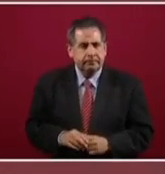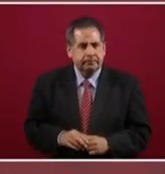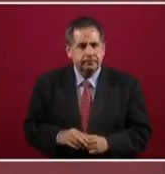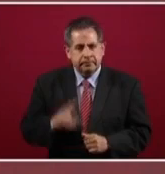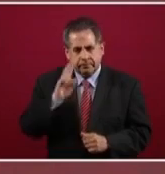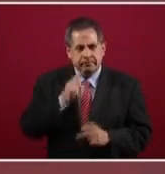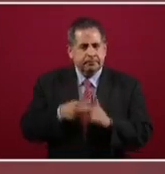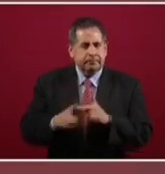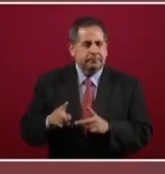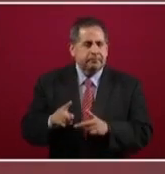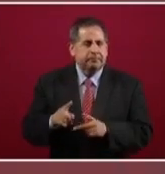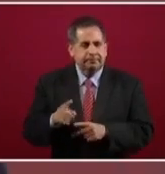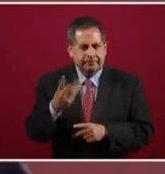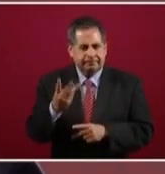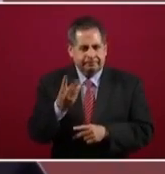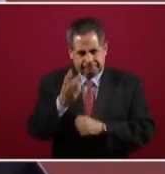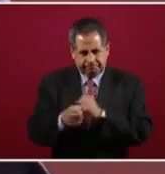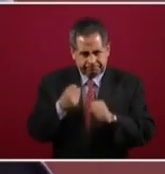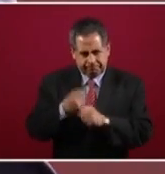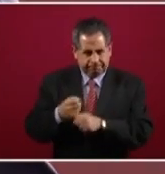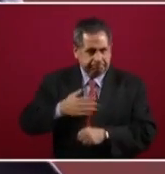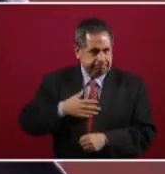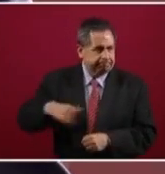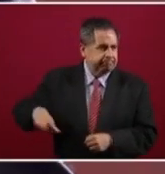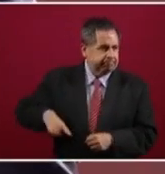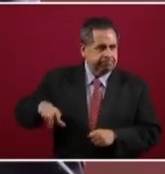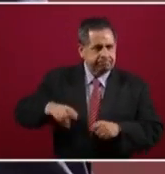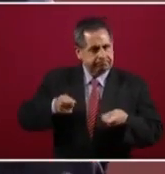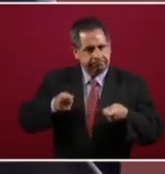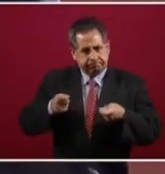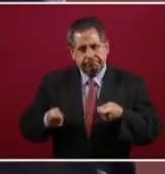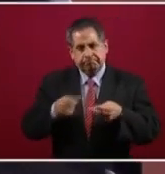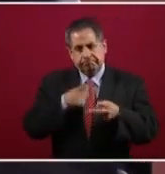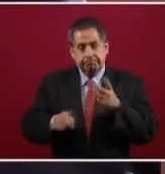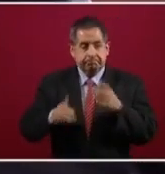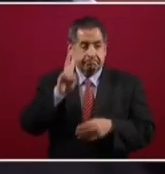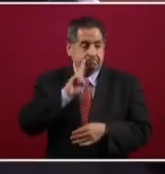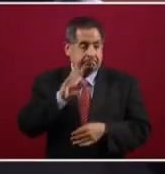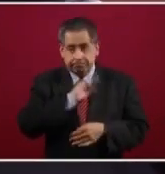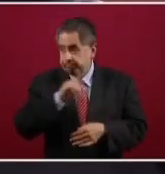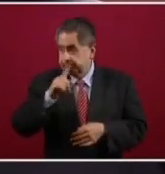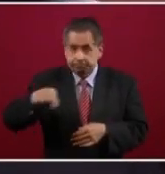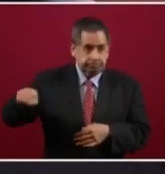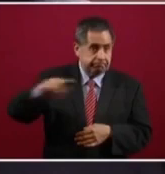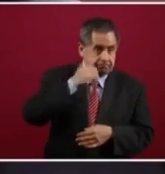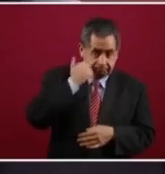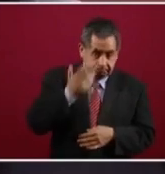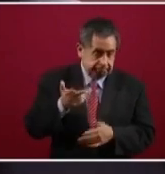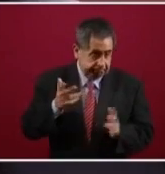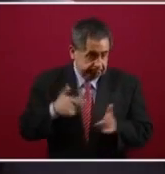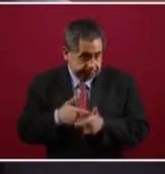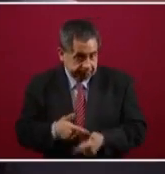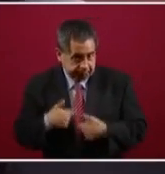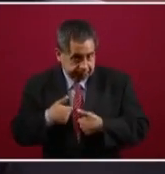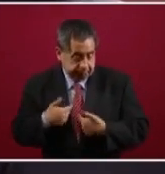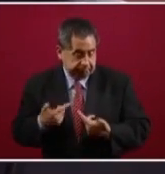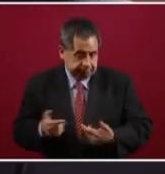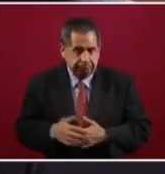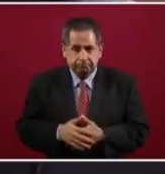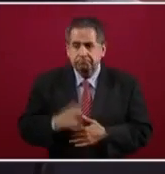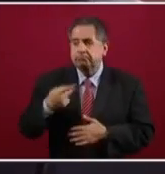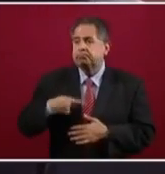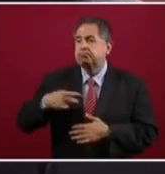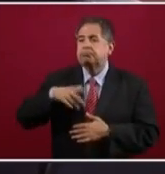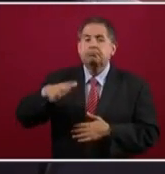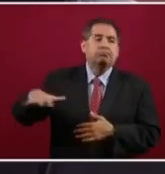a partir del tercer año de este gobierno, si así lo dispone la gente, si la